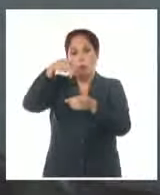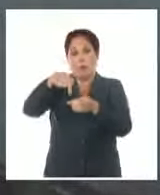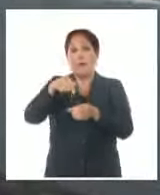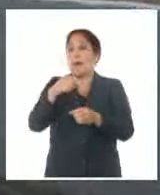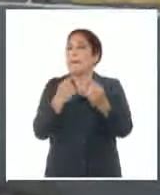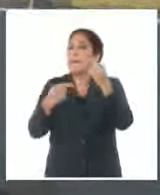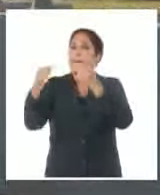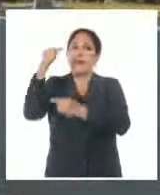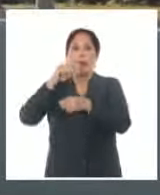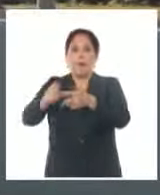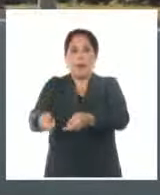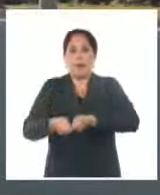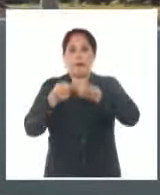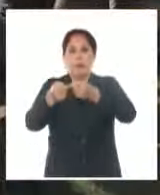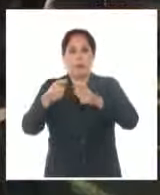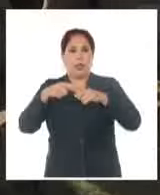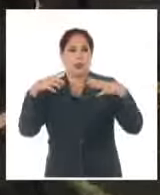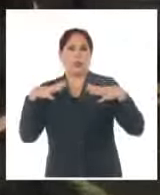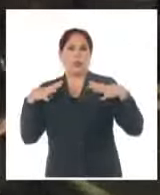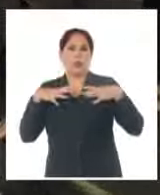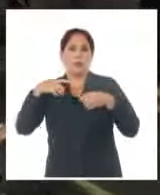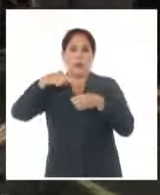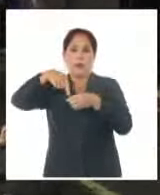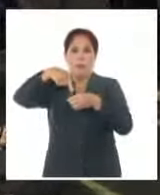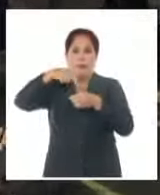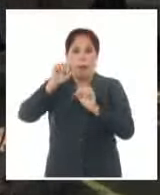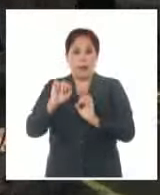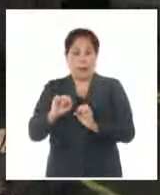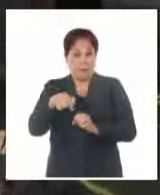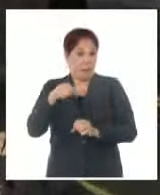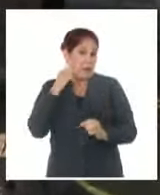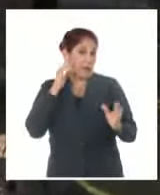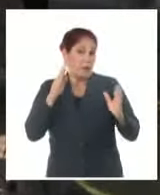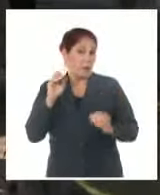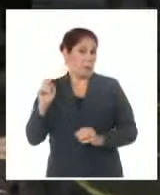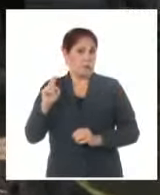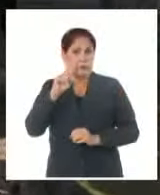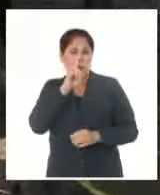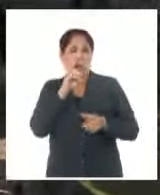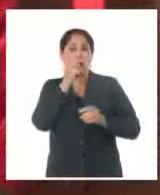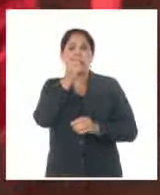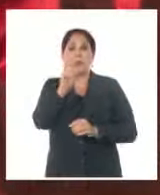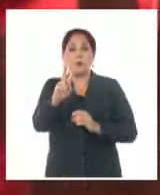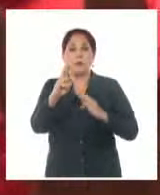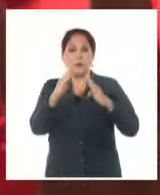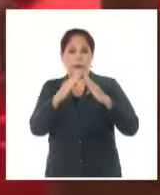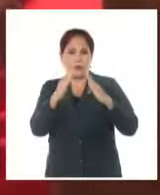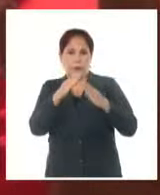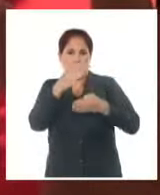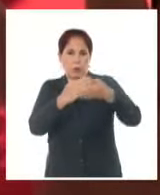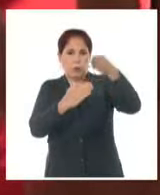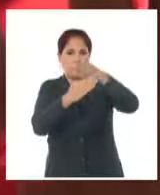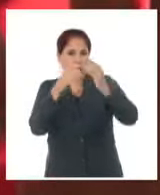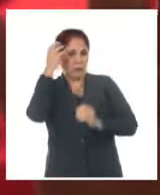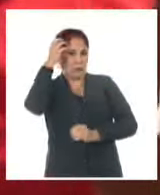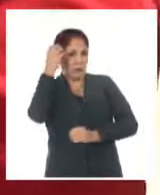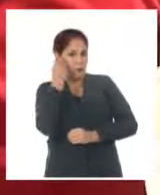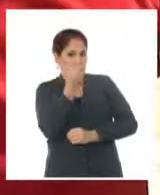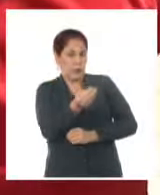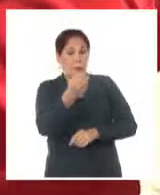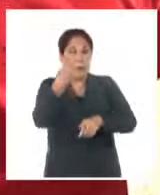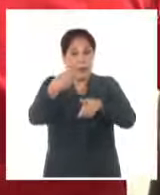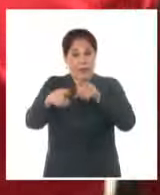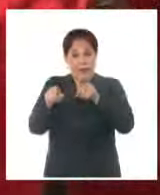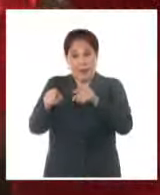primera finca agroturística del territorio. Este año se han culminado aquí 12 viviendas de construcción estatal. Una de ellas